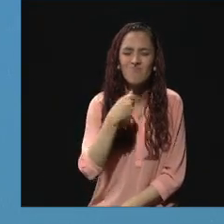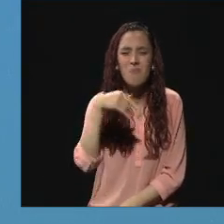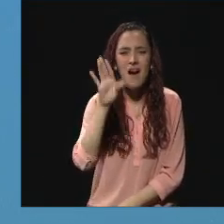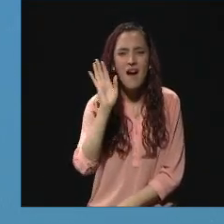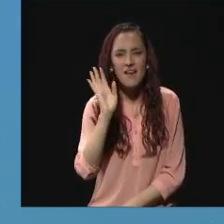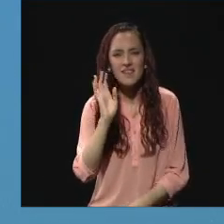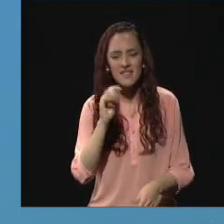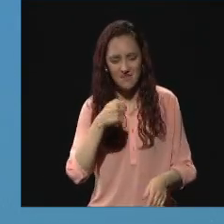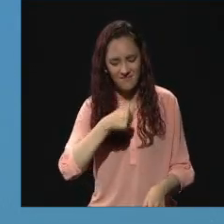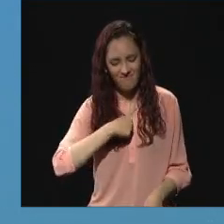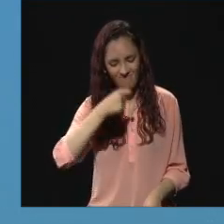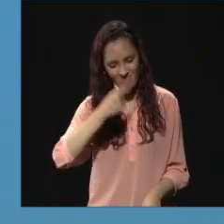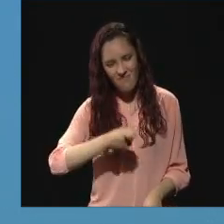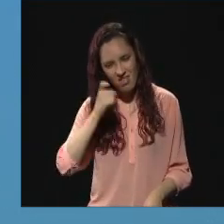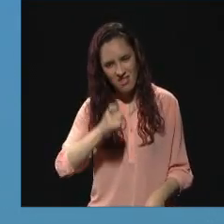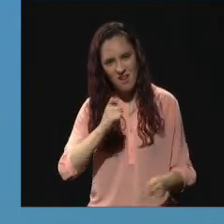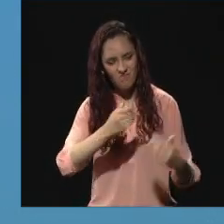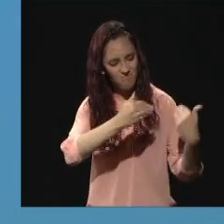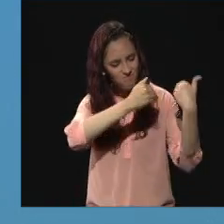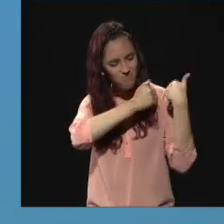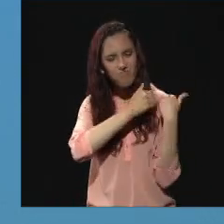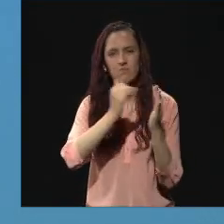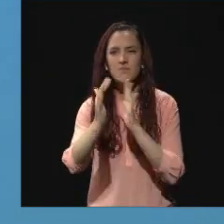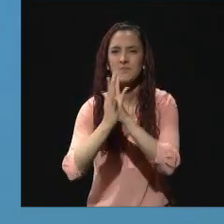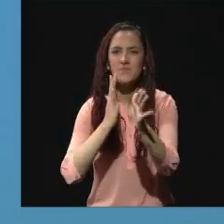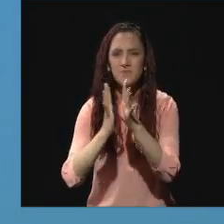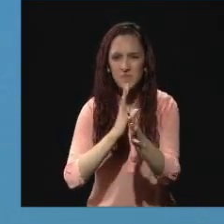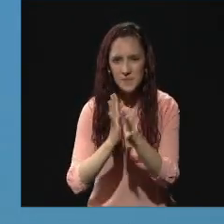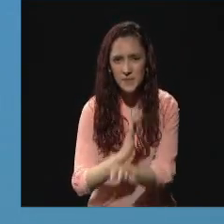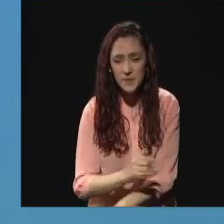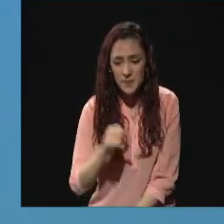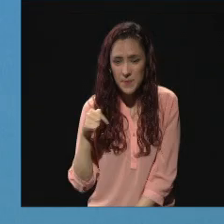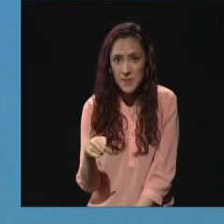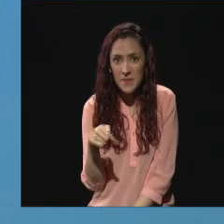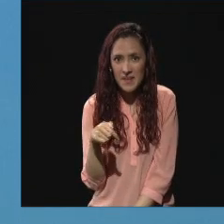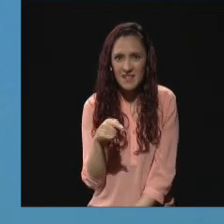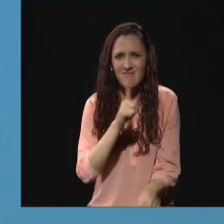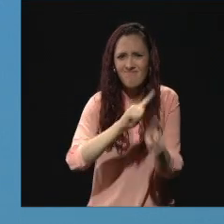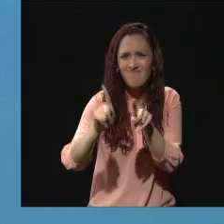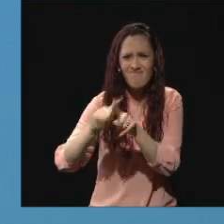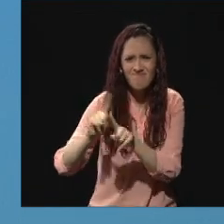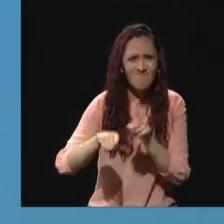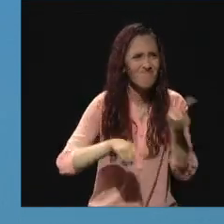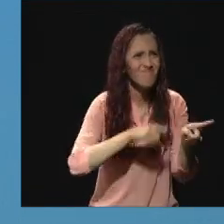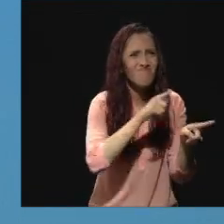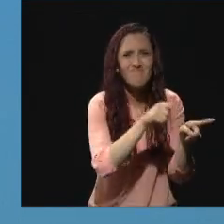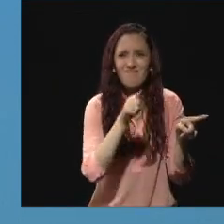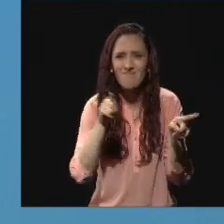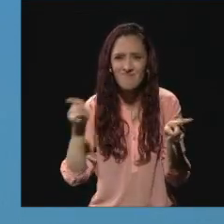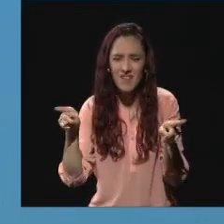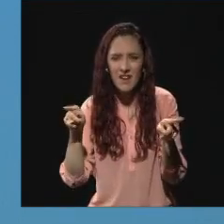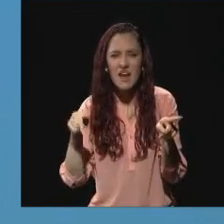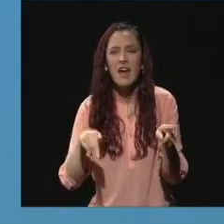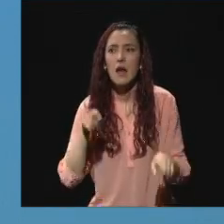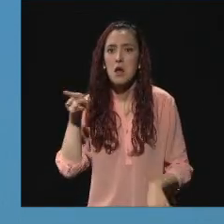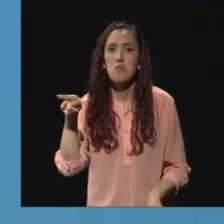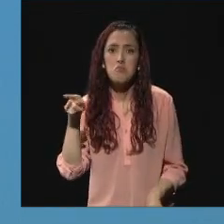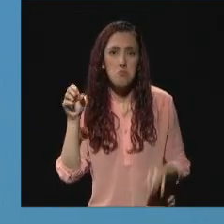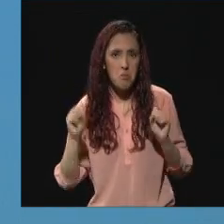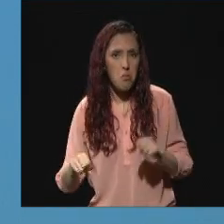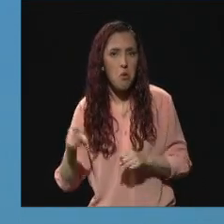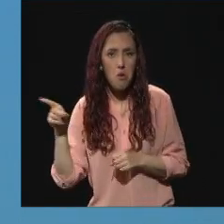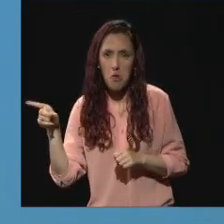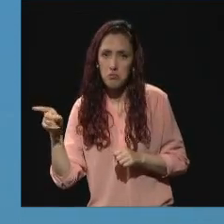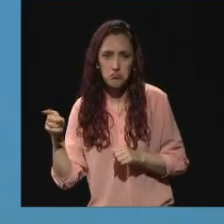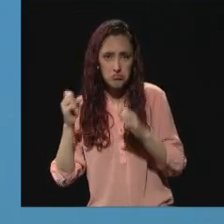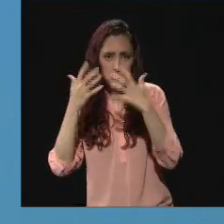de informarse del consumidor los operadores al estar en una economía de mercado pues tienen la posibilidad de ofrecer diversidad